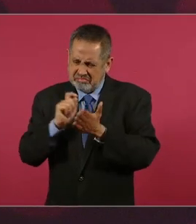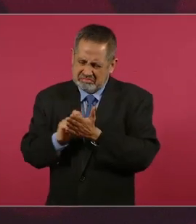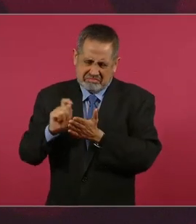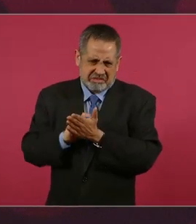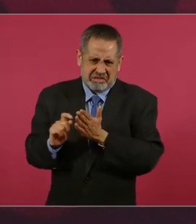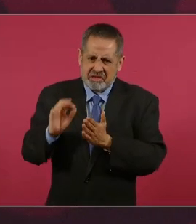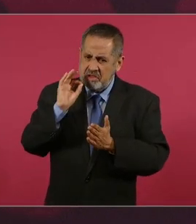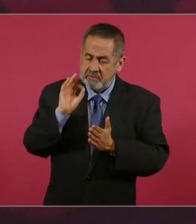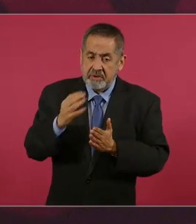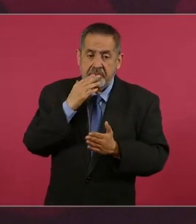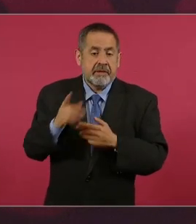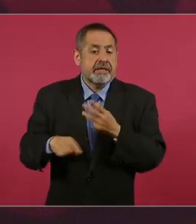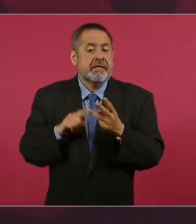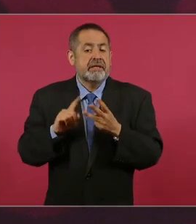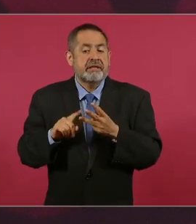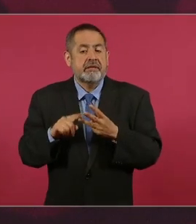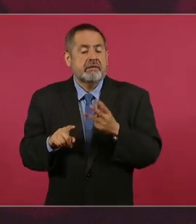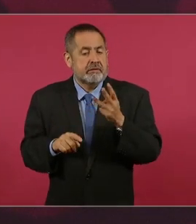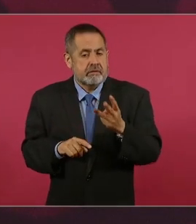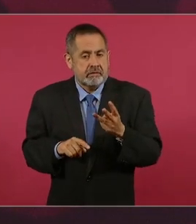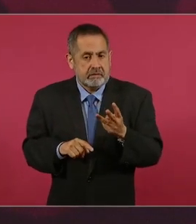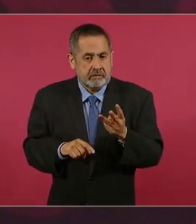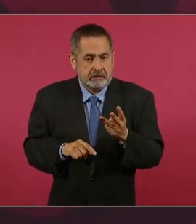espléndida. Y el tercero